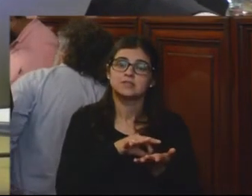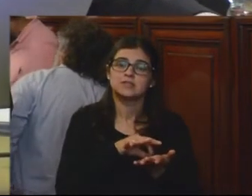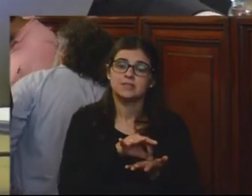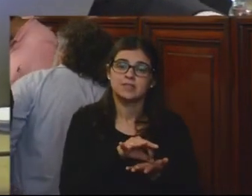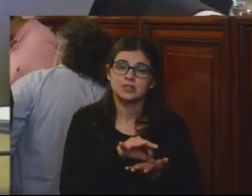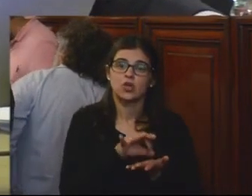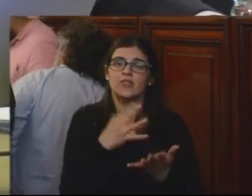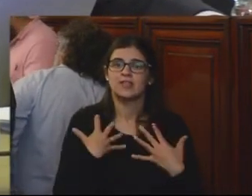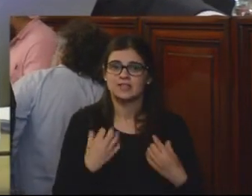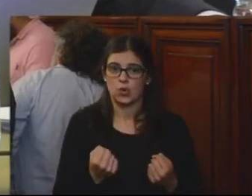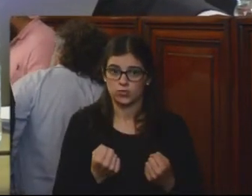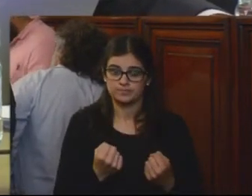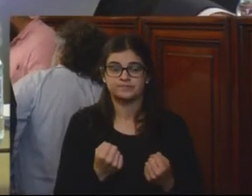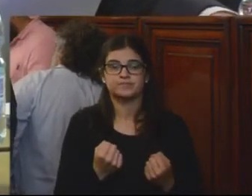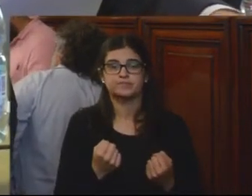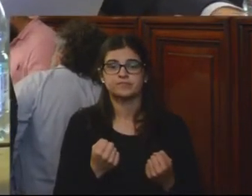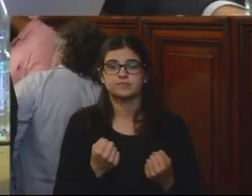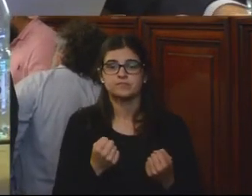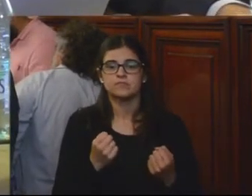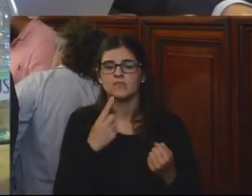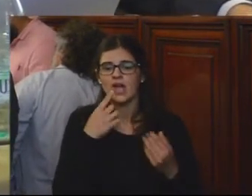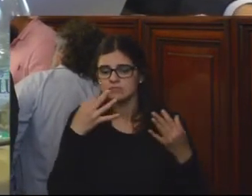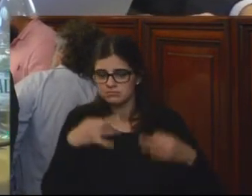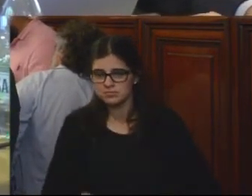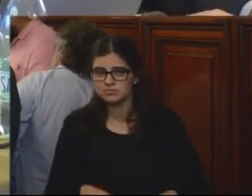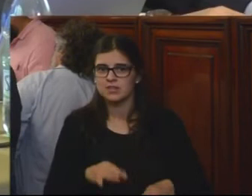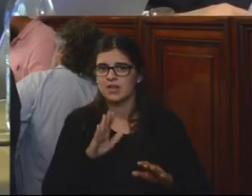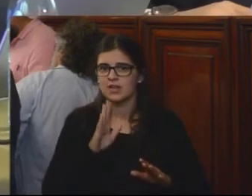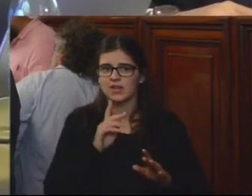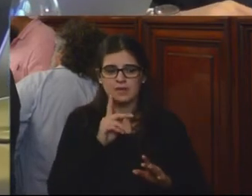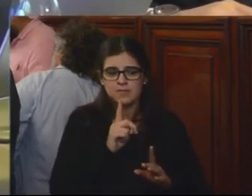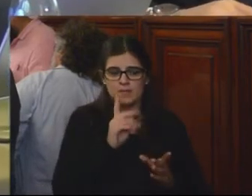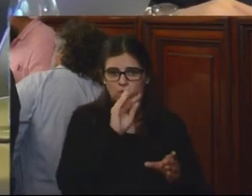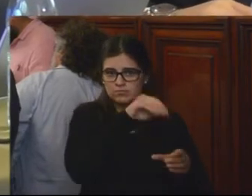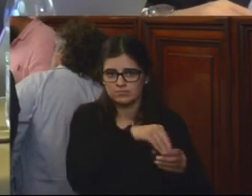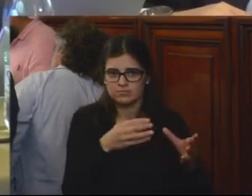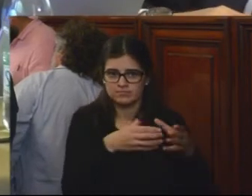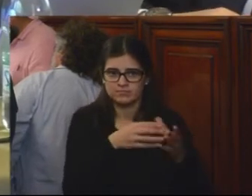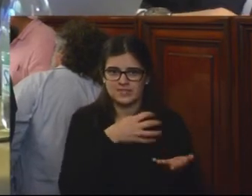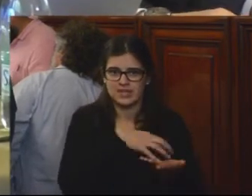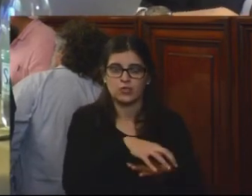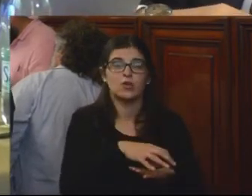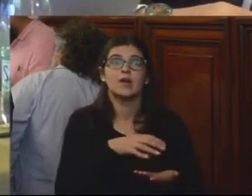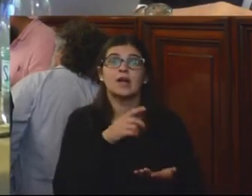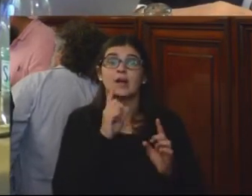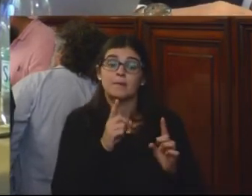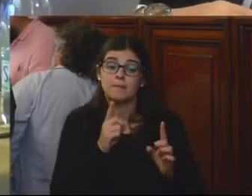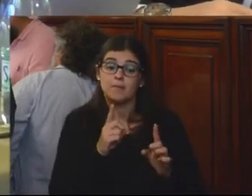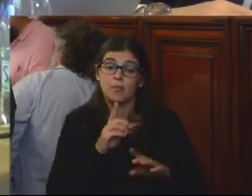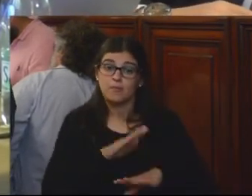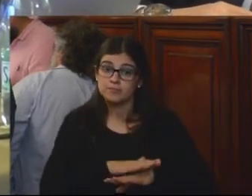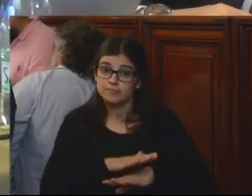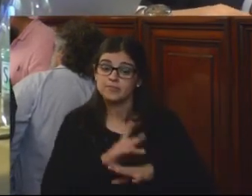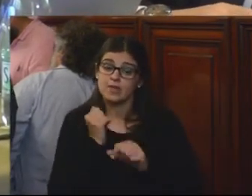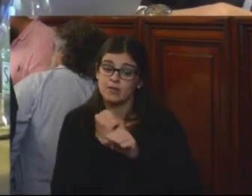servicios de salud que fueron efectivizados dentro del centro y solo al mismo tiempo comenzó a